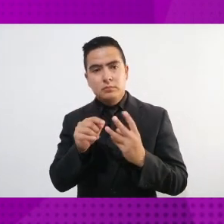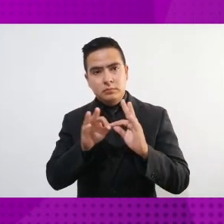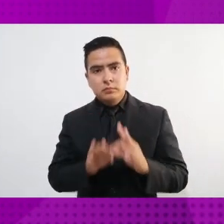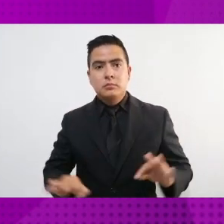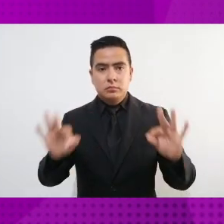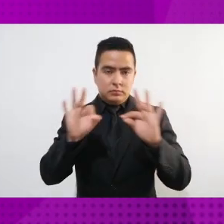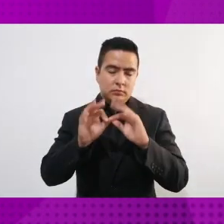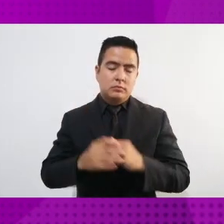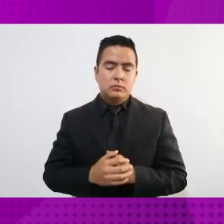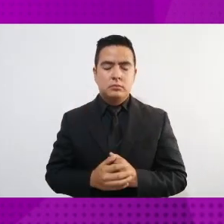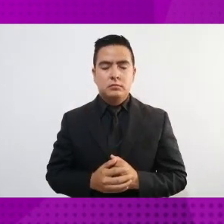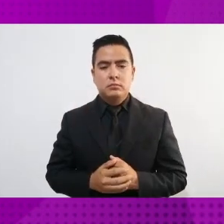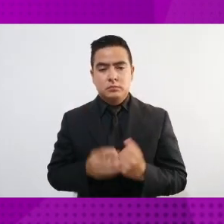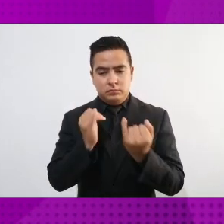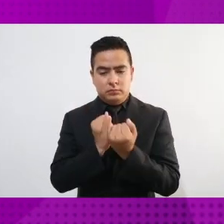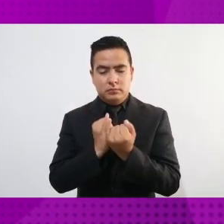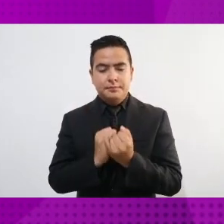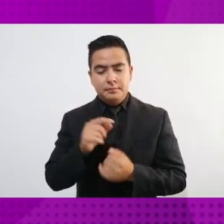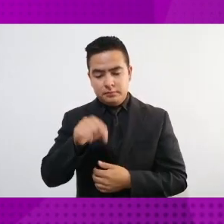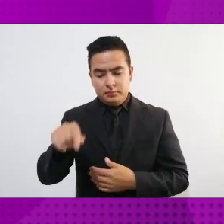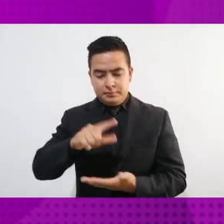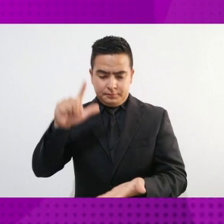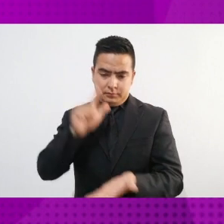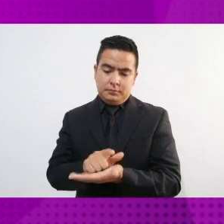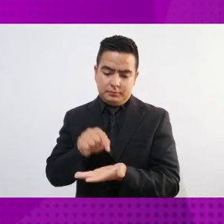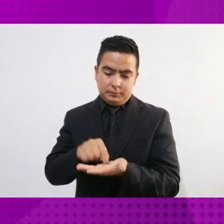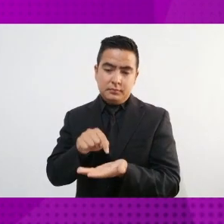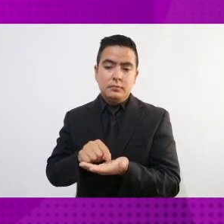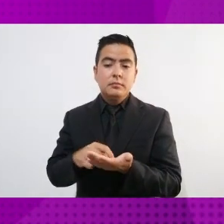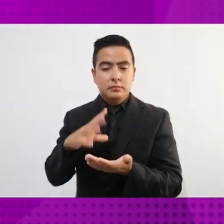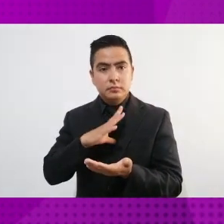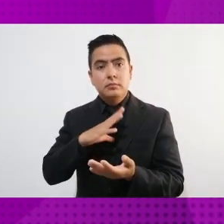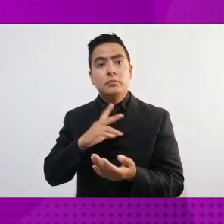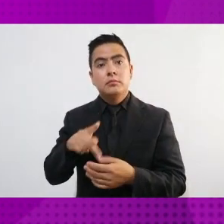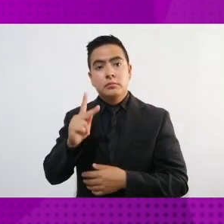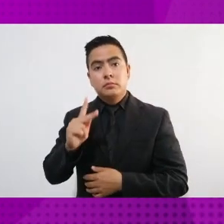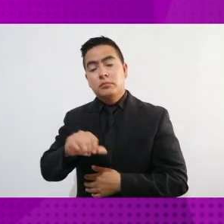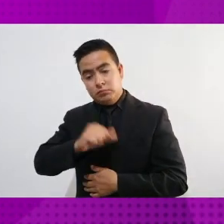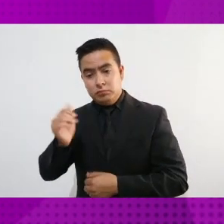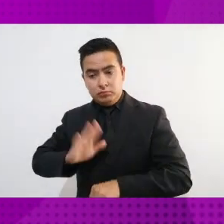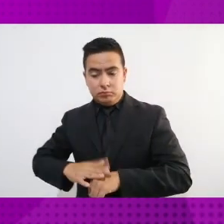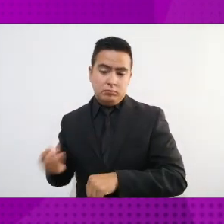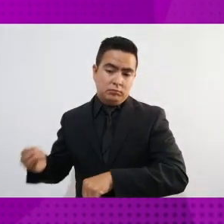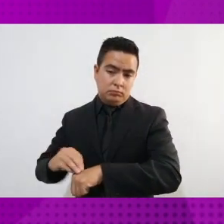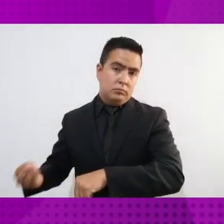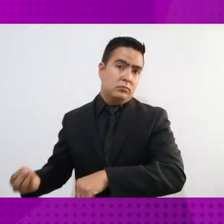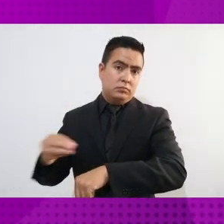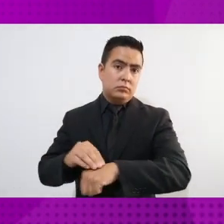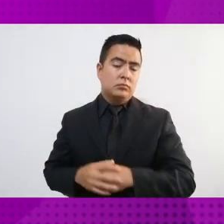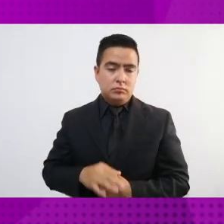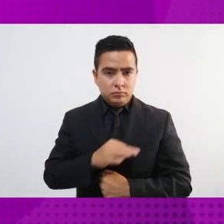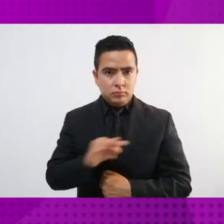Y además, no solamente eso, sino que la evolución constitucional nos ha llevado a crear otras fuentes del poder que se ha dicho que